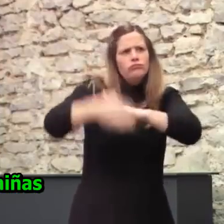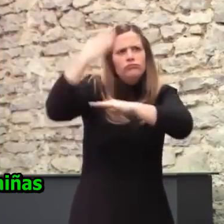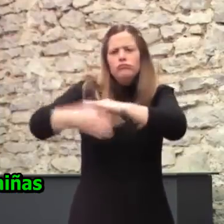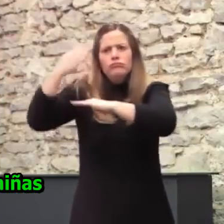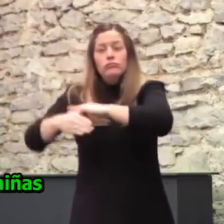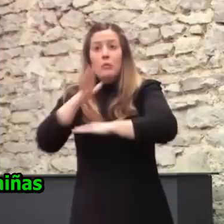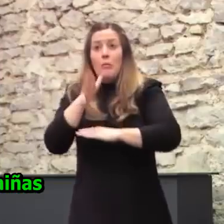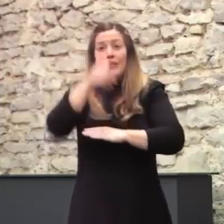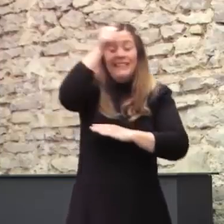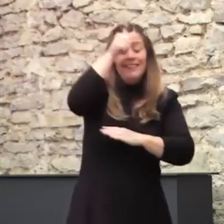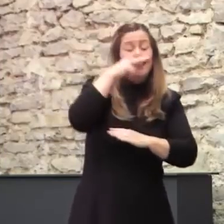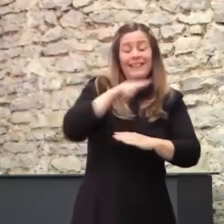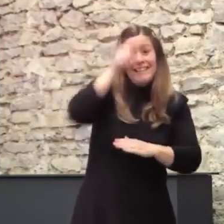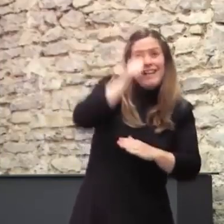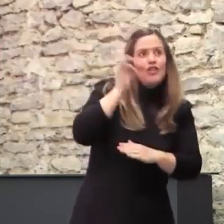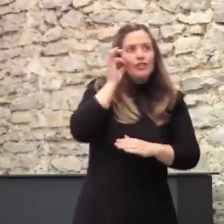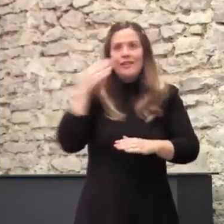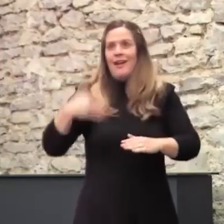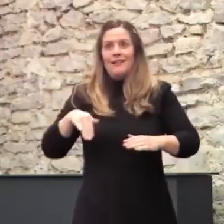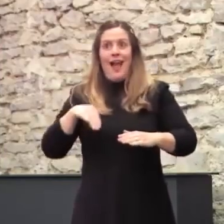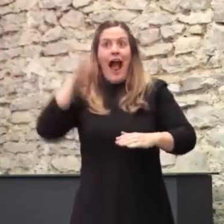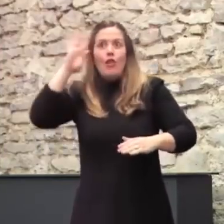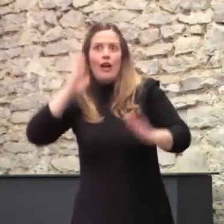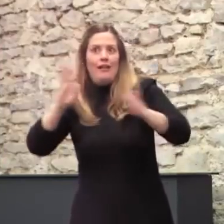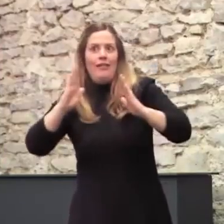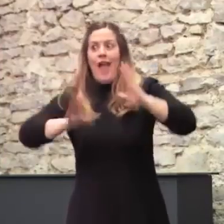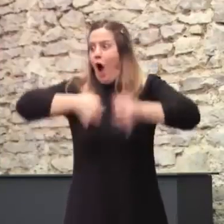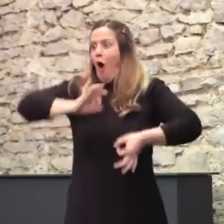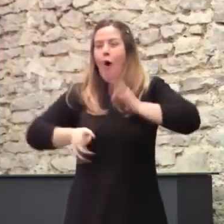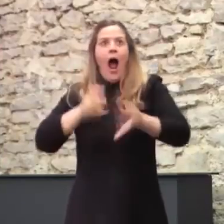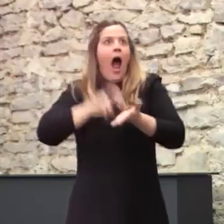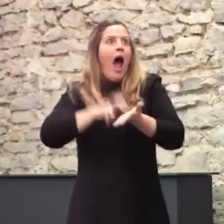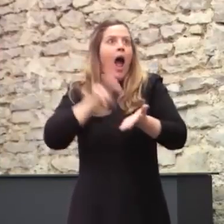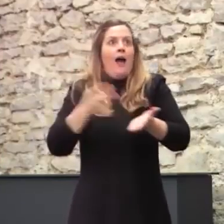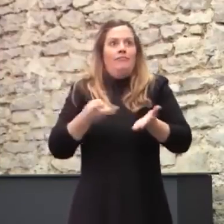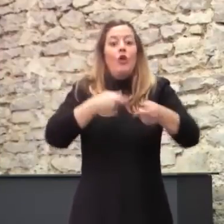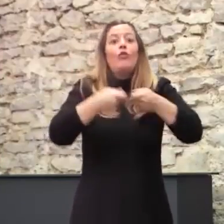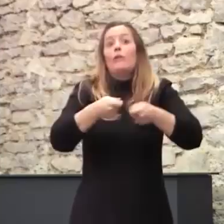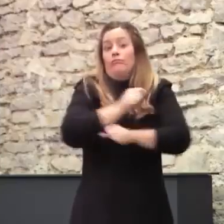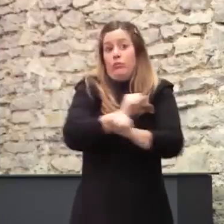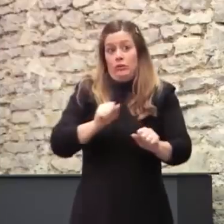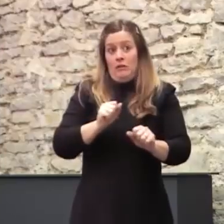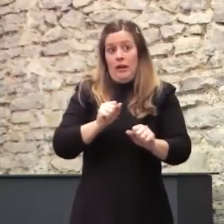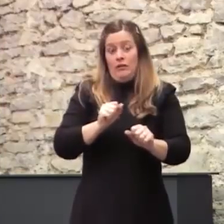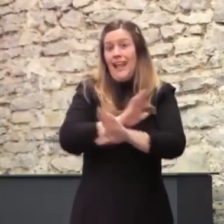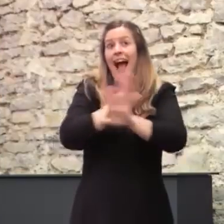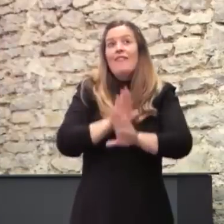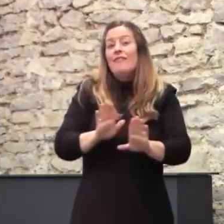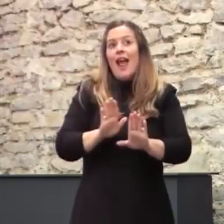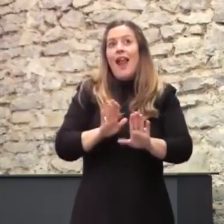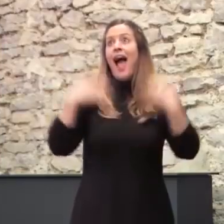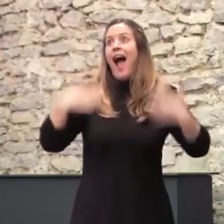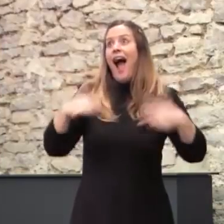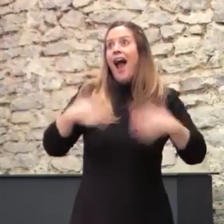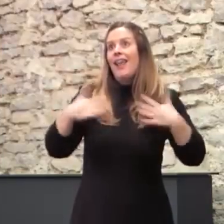niños y niñas totalmente hormonados, ¿no?, en plena adolescencia, ¿vale? Entonces, la alegría nos obligaron a reprimirla. La